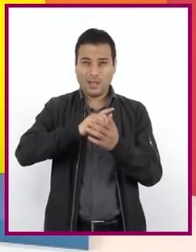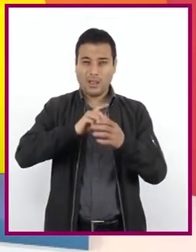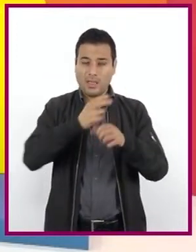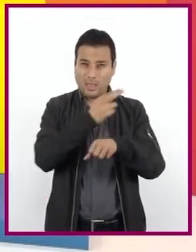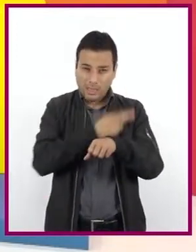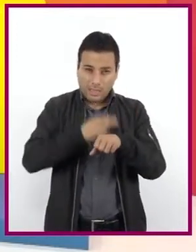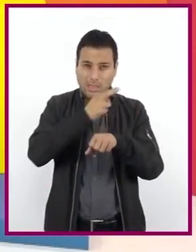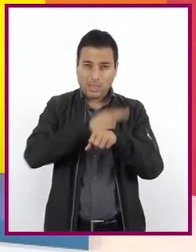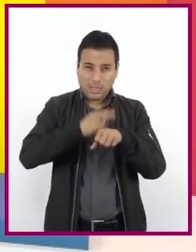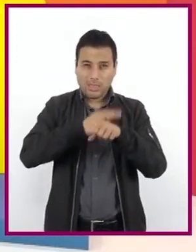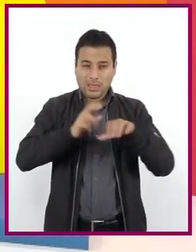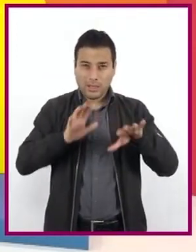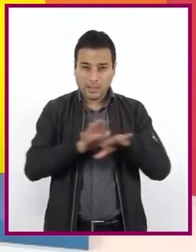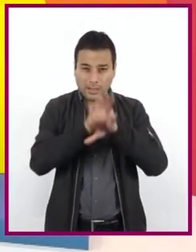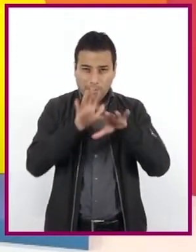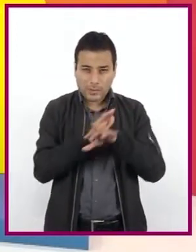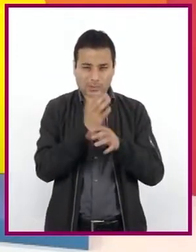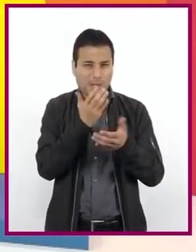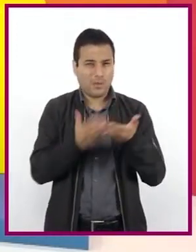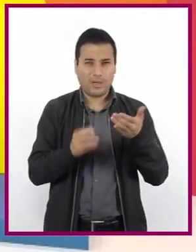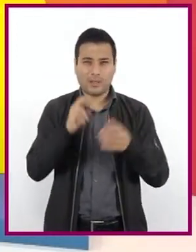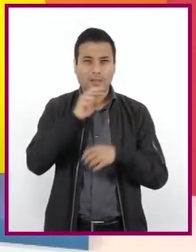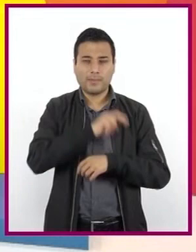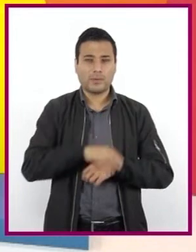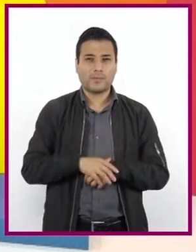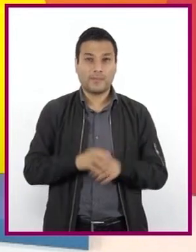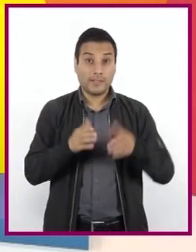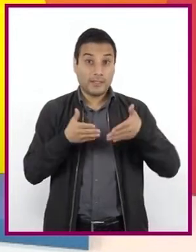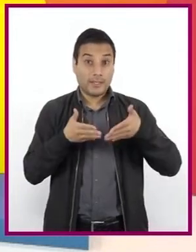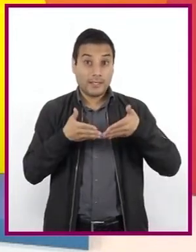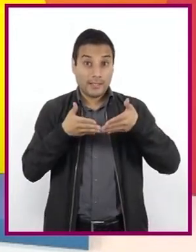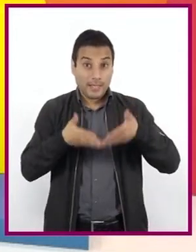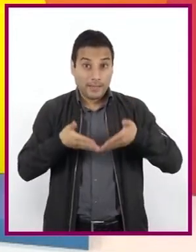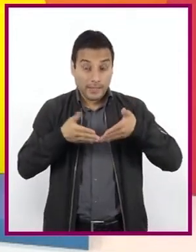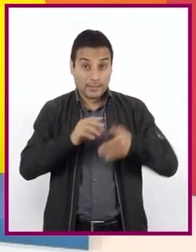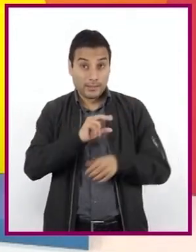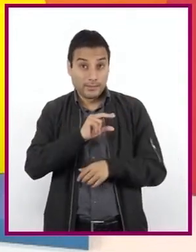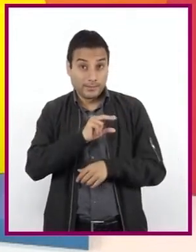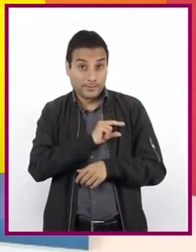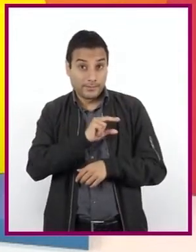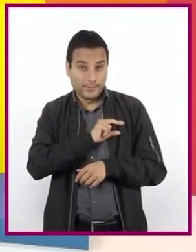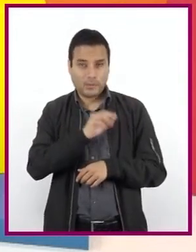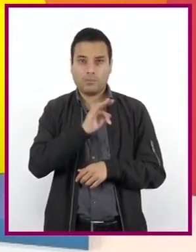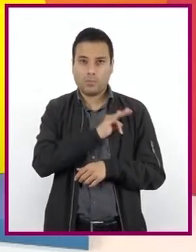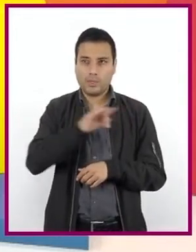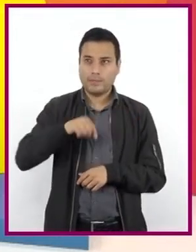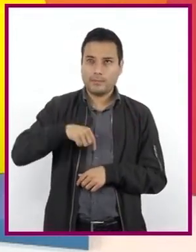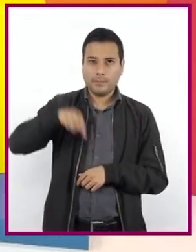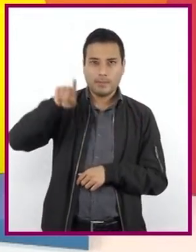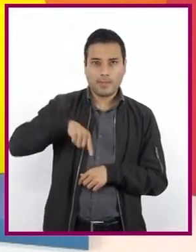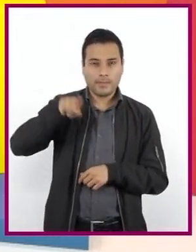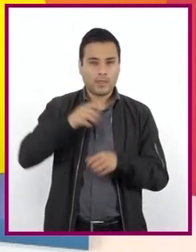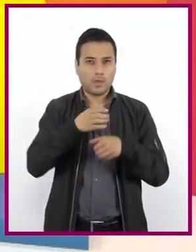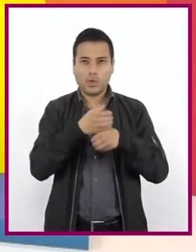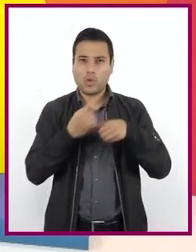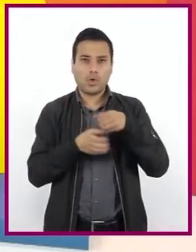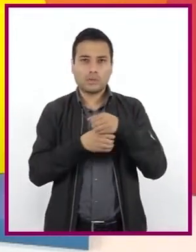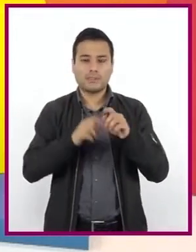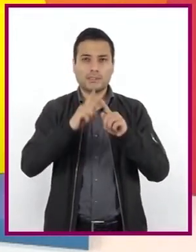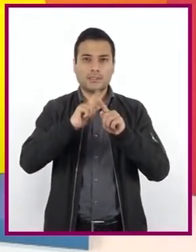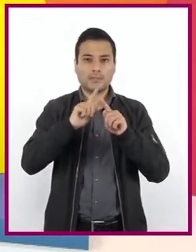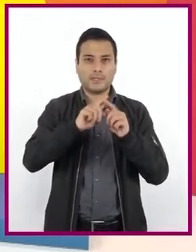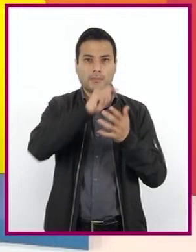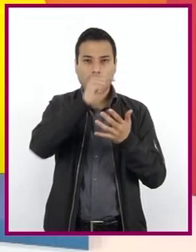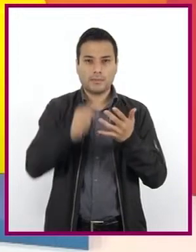el envío de barcos mercantes que aumentaron el volumen de los intercambios comerciales